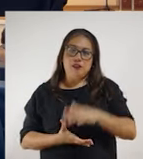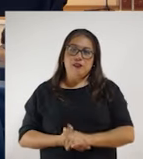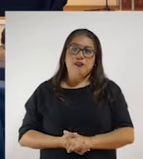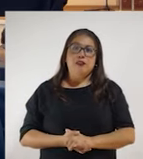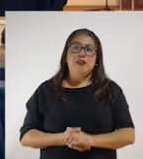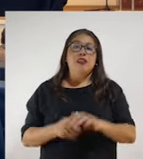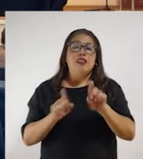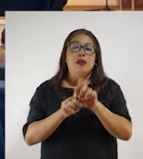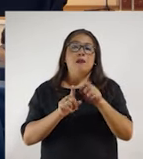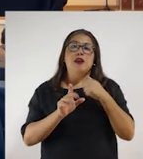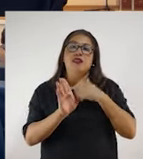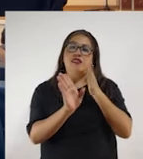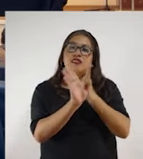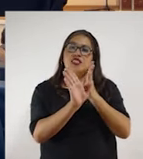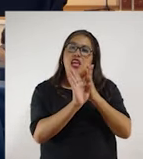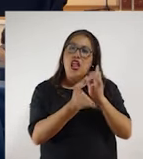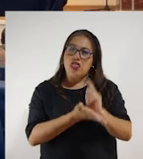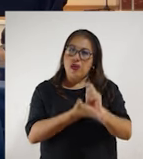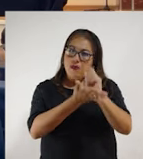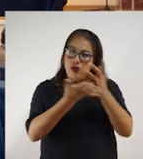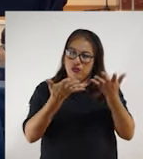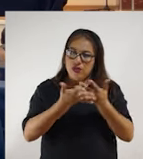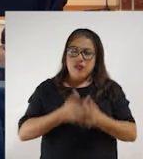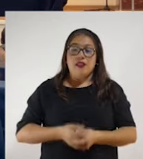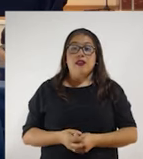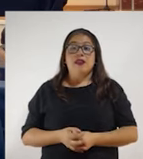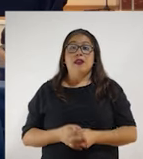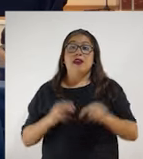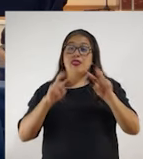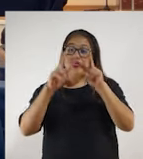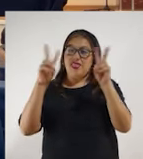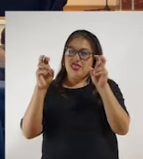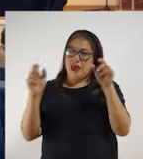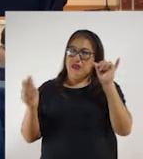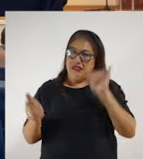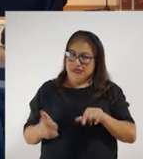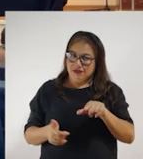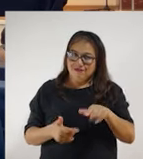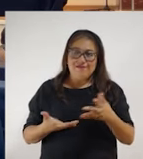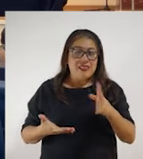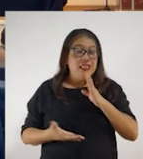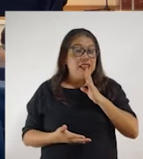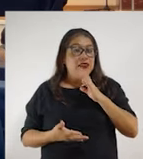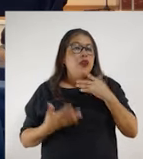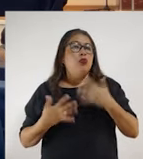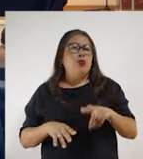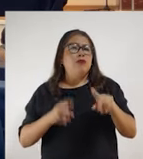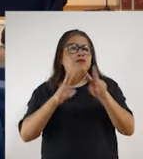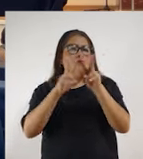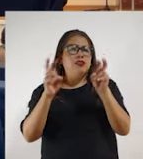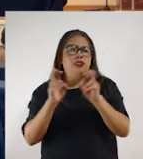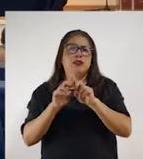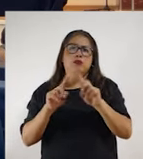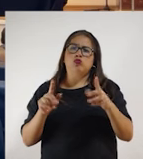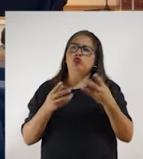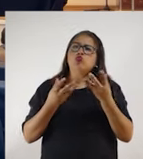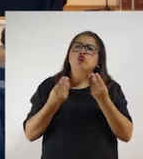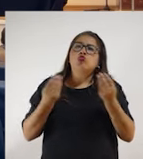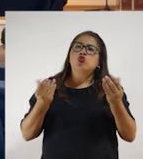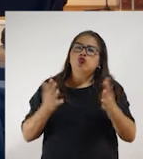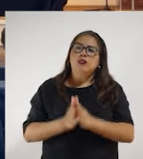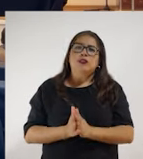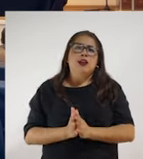y además soy psicoterapeuta. Entonces, temas como estos realmente son temas muy